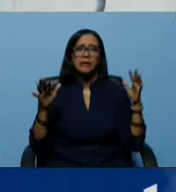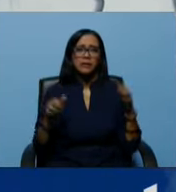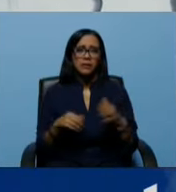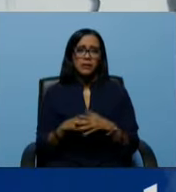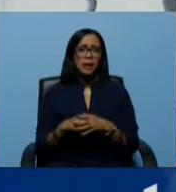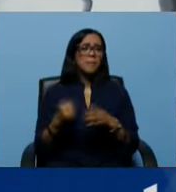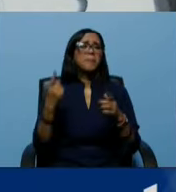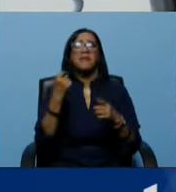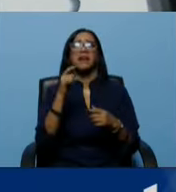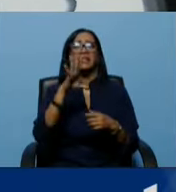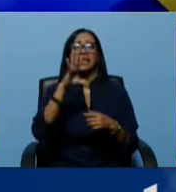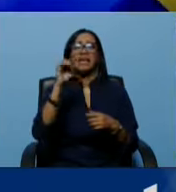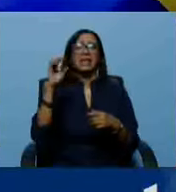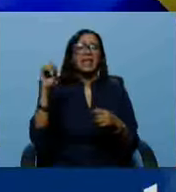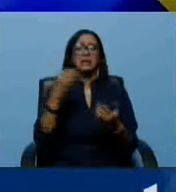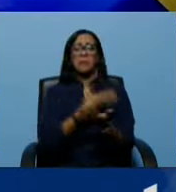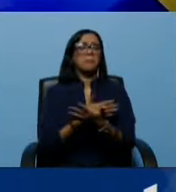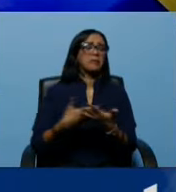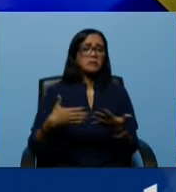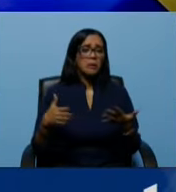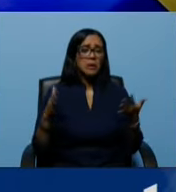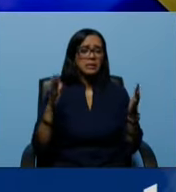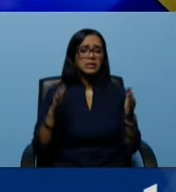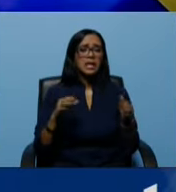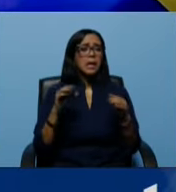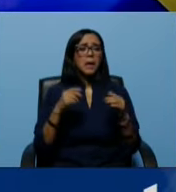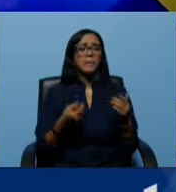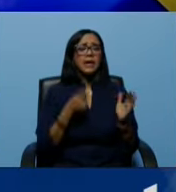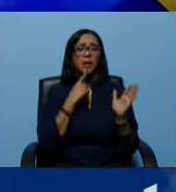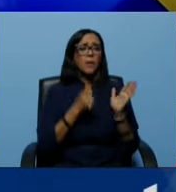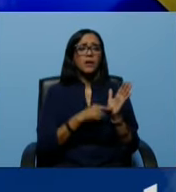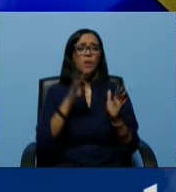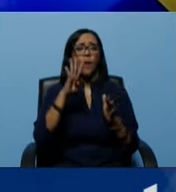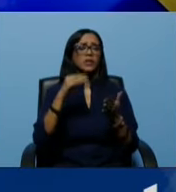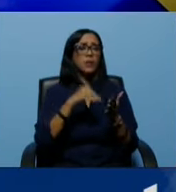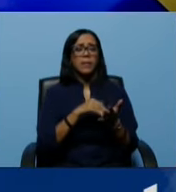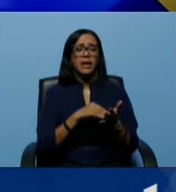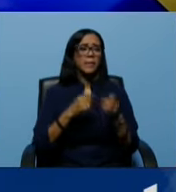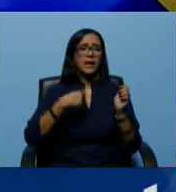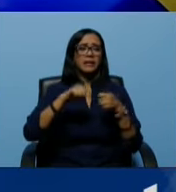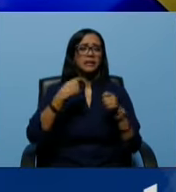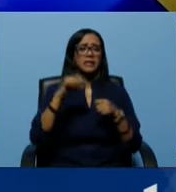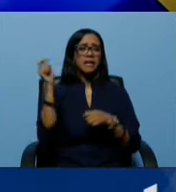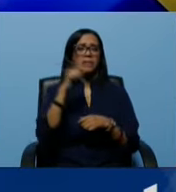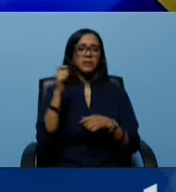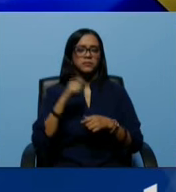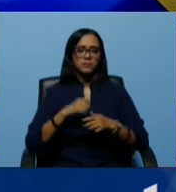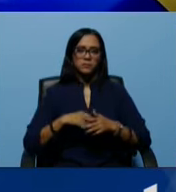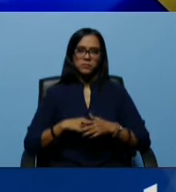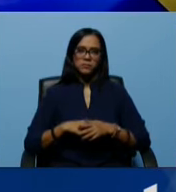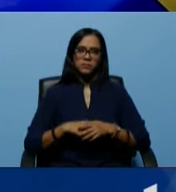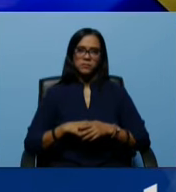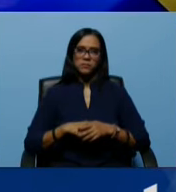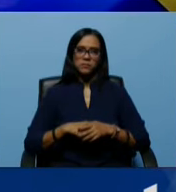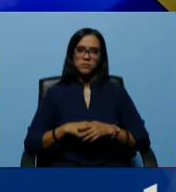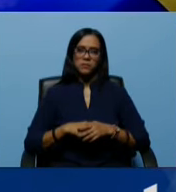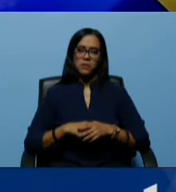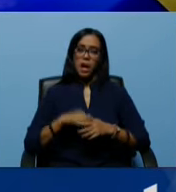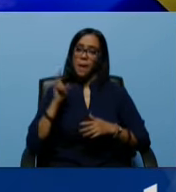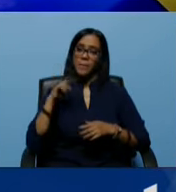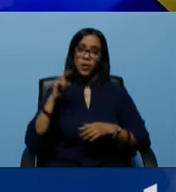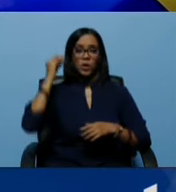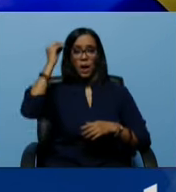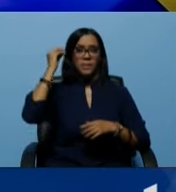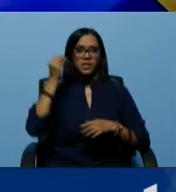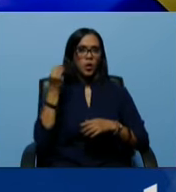me faltan 500 millones para completar 4.000 para las importaciones del mes. Ah, pero nunca pensó